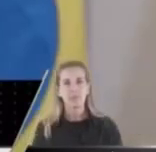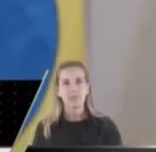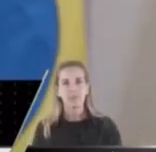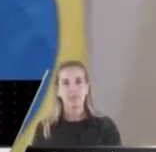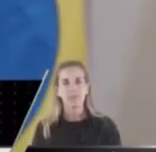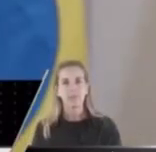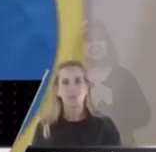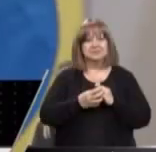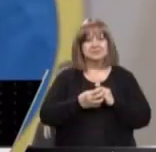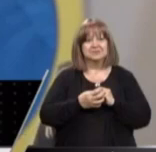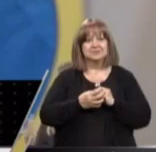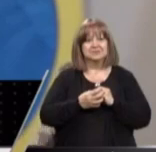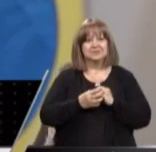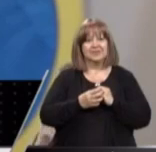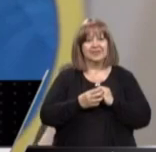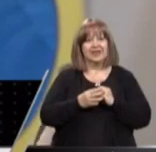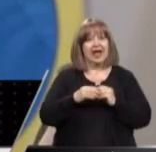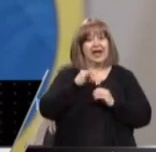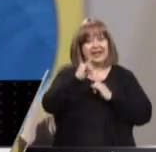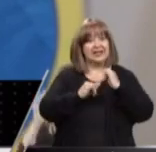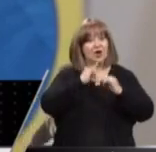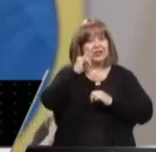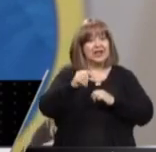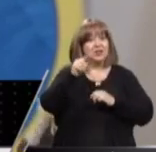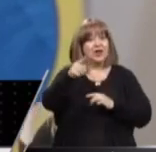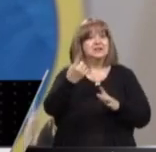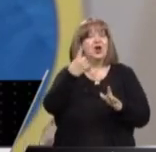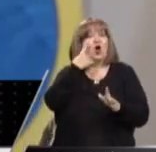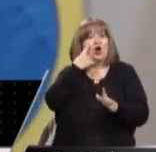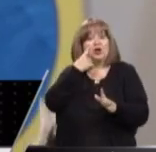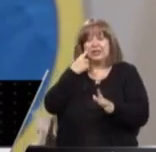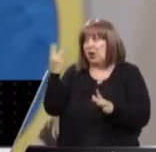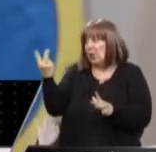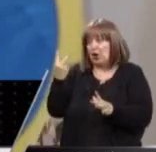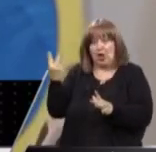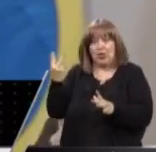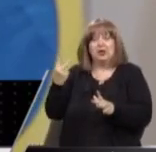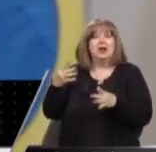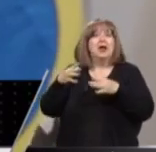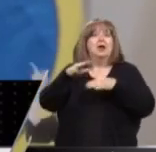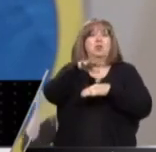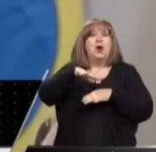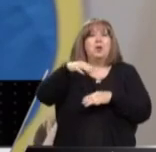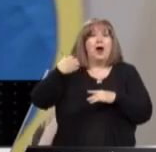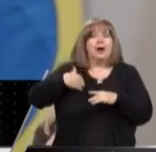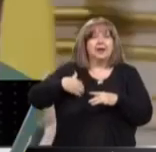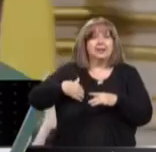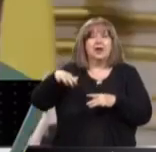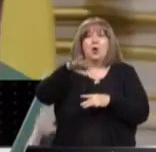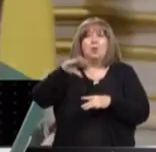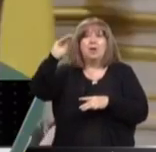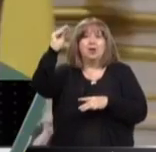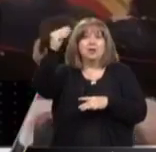Brasil. Nos conocemos hace muchos años y sabemos bien que nuestros pueblos no quieren odio, quieren libertad y